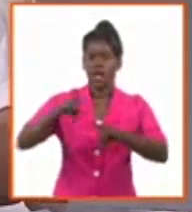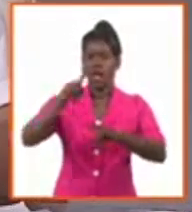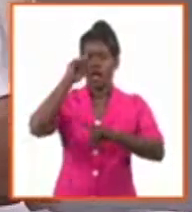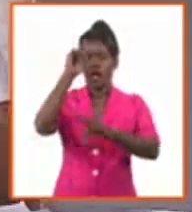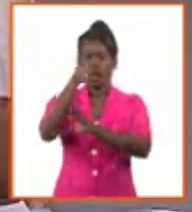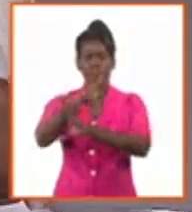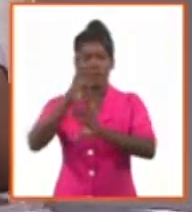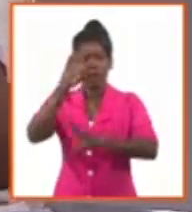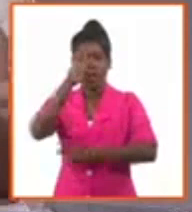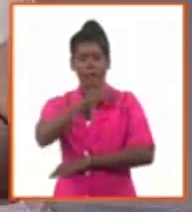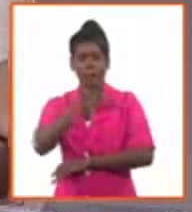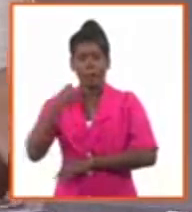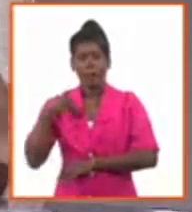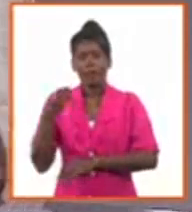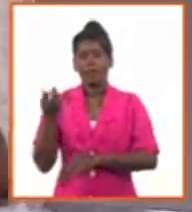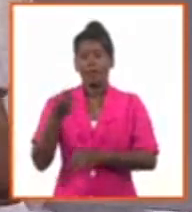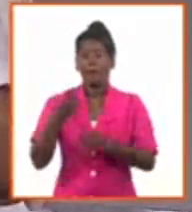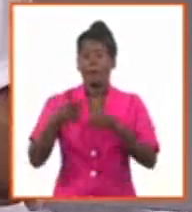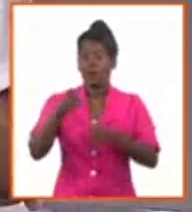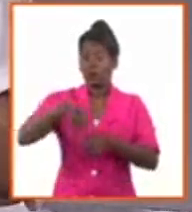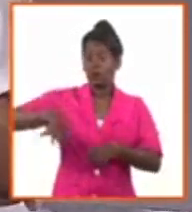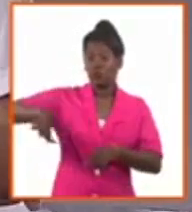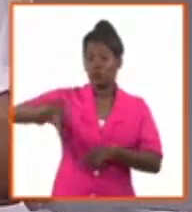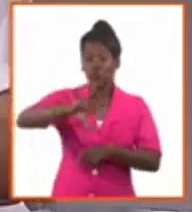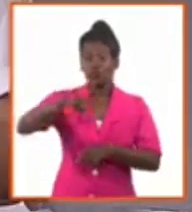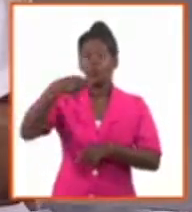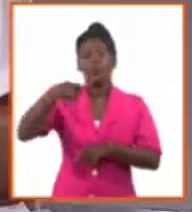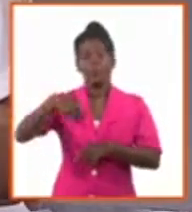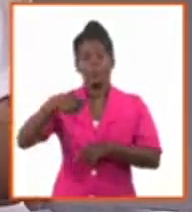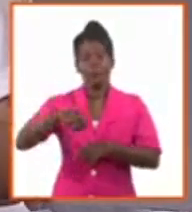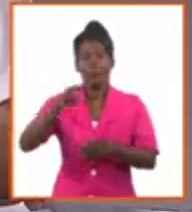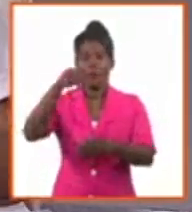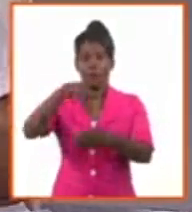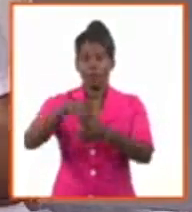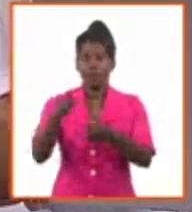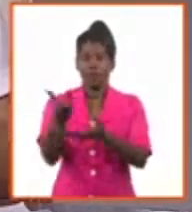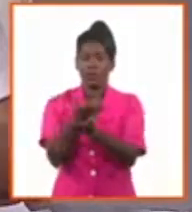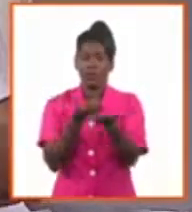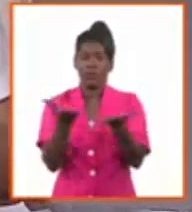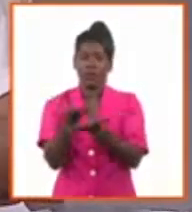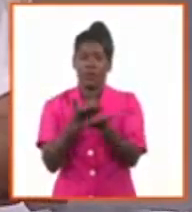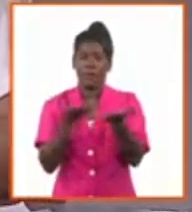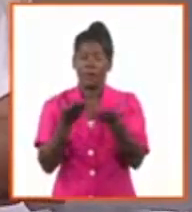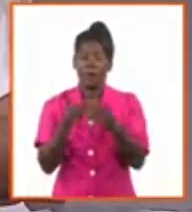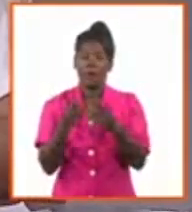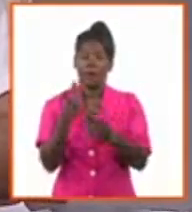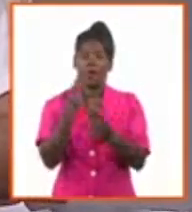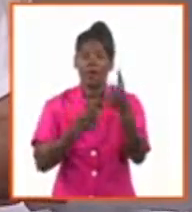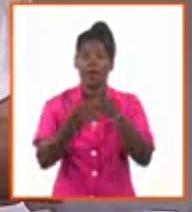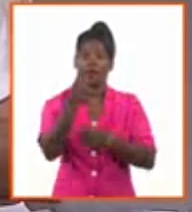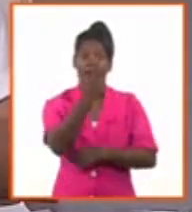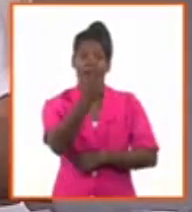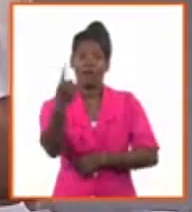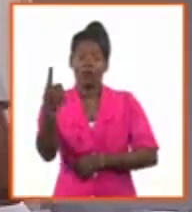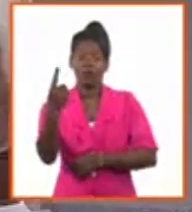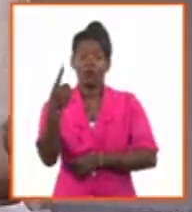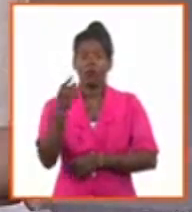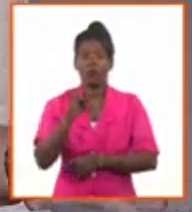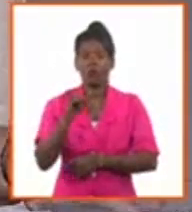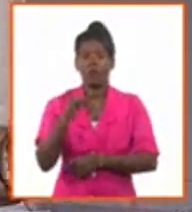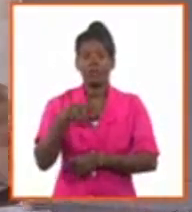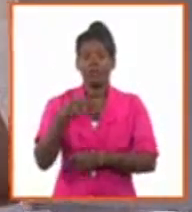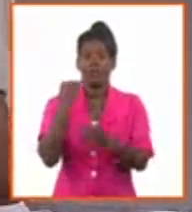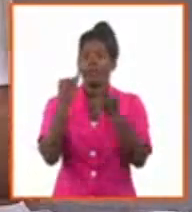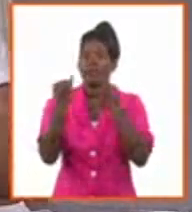Superior, sea un espacio donde se puedan distribuir fundamentalmente, en dependencia también de los intereses que tengan las membresías